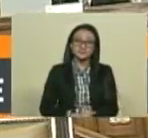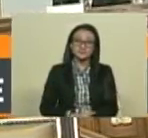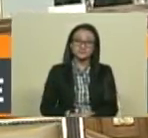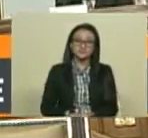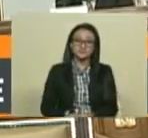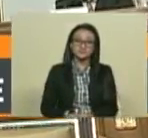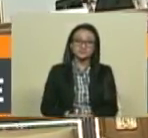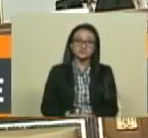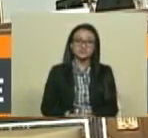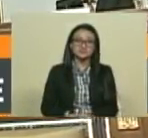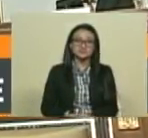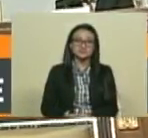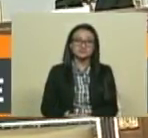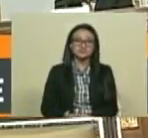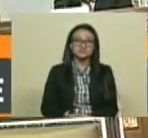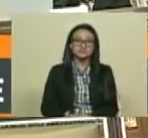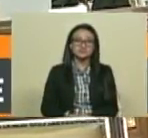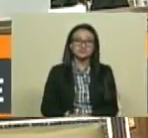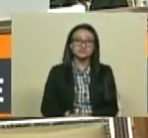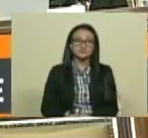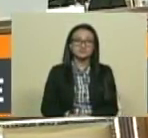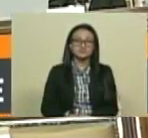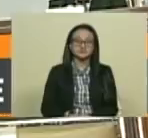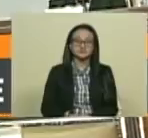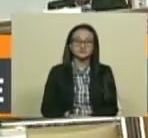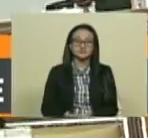Ciudadana Delcy Rodríguez,